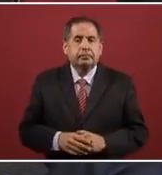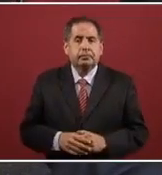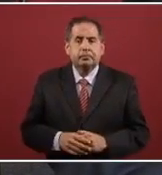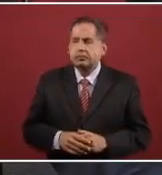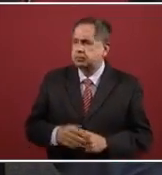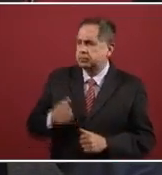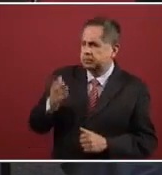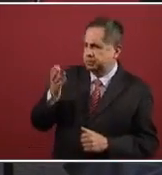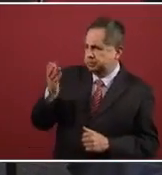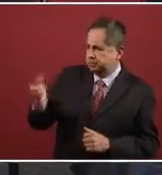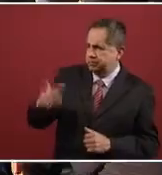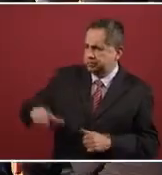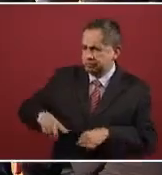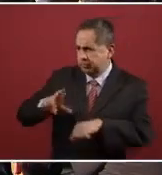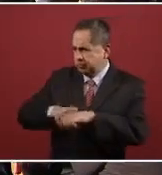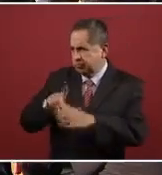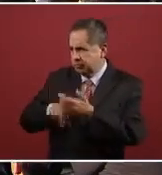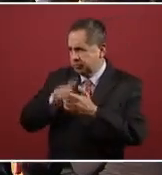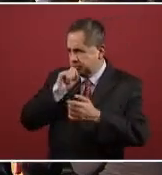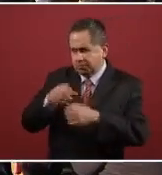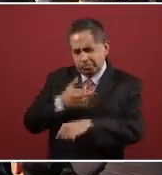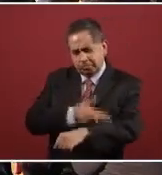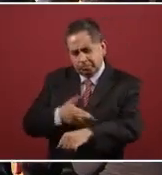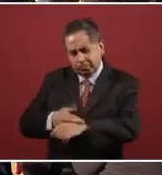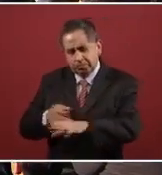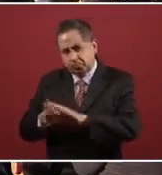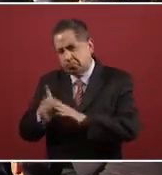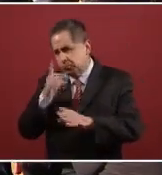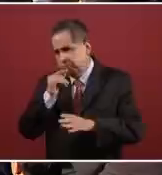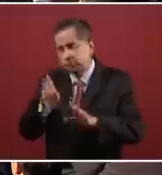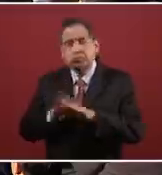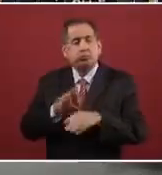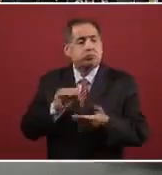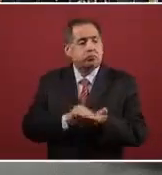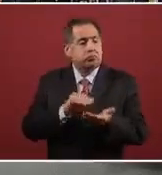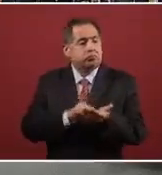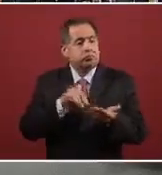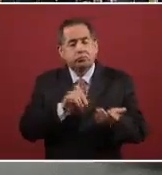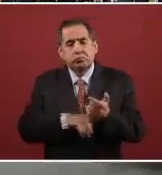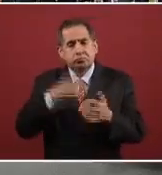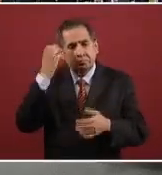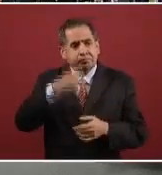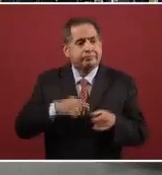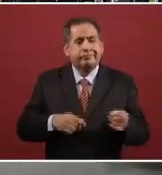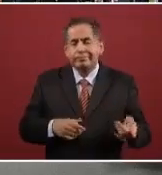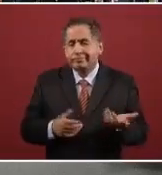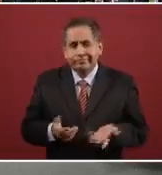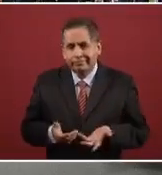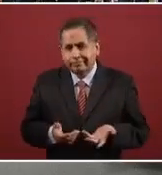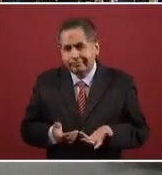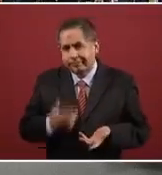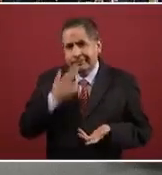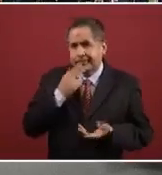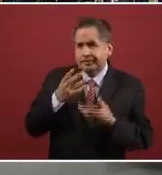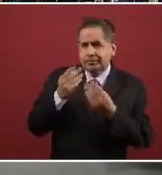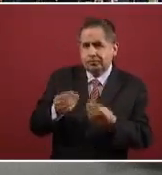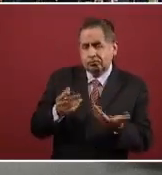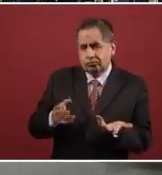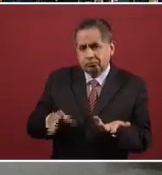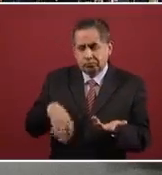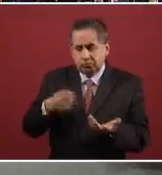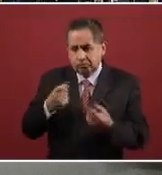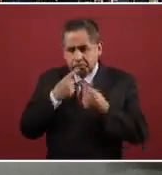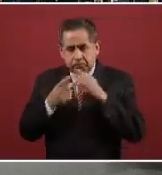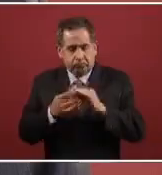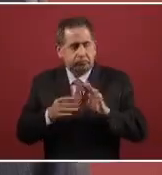Pediría también a los gobernadores que hagan esta depuración de policías, porque si sigue infiltrado el crimen, pues creo que no servirán de mucho los esfuerzos a nivel